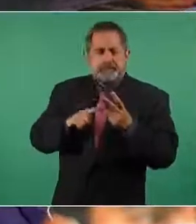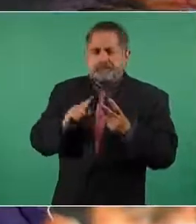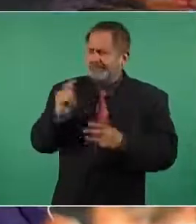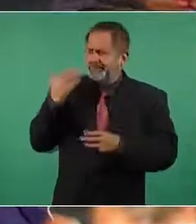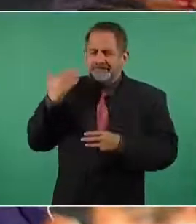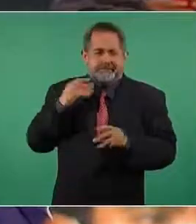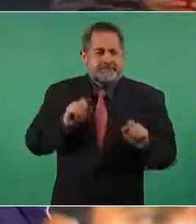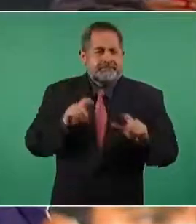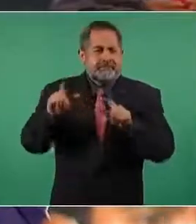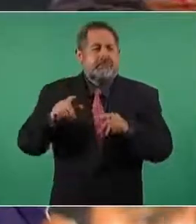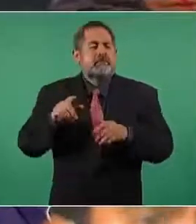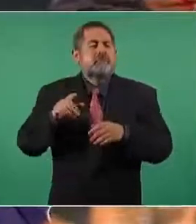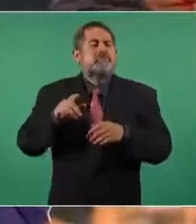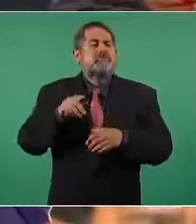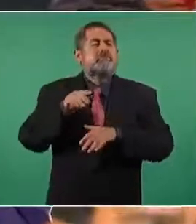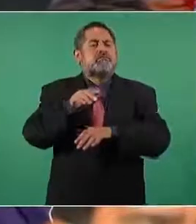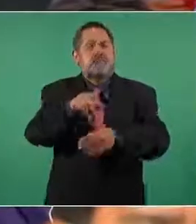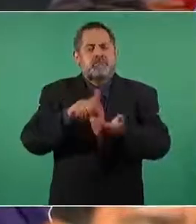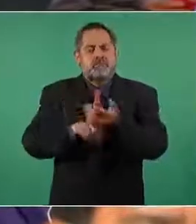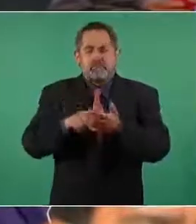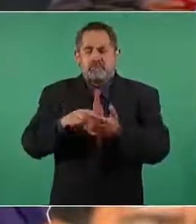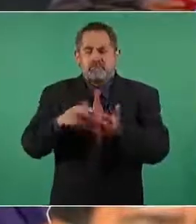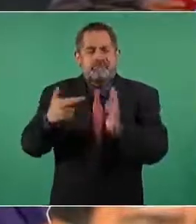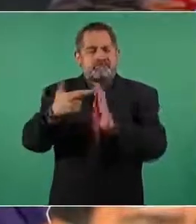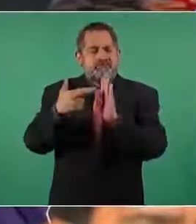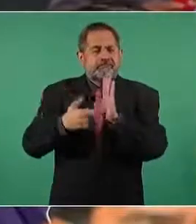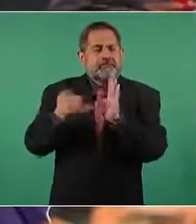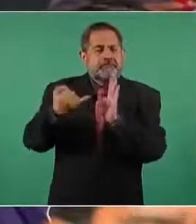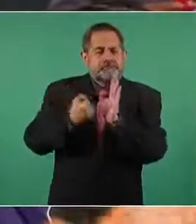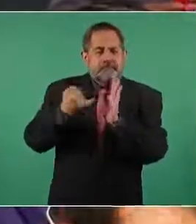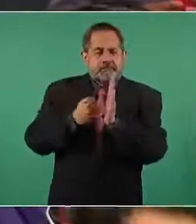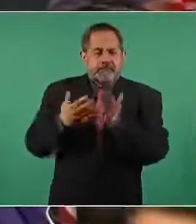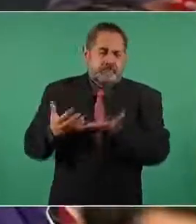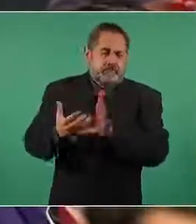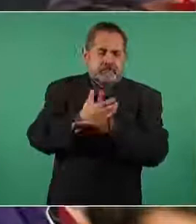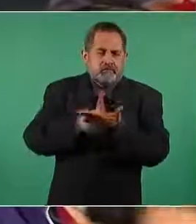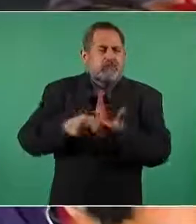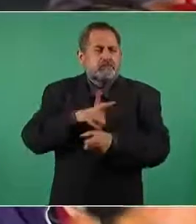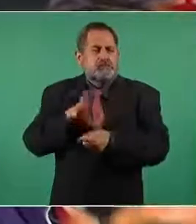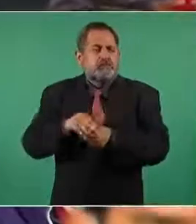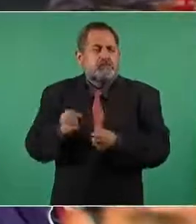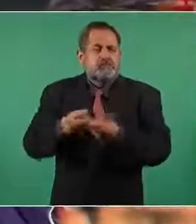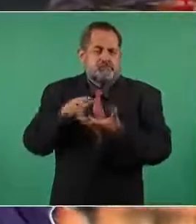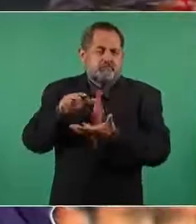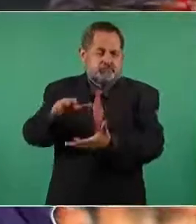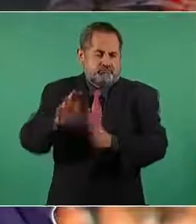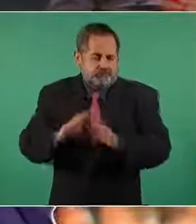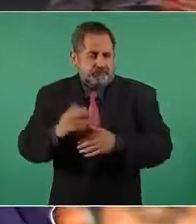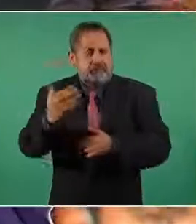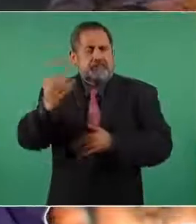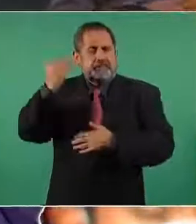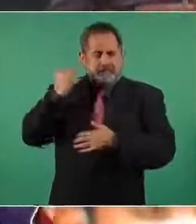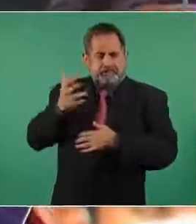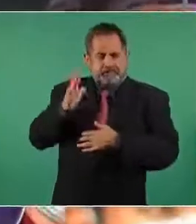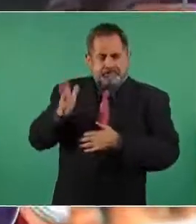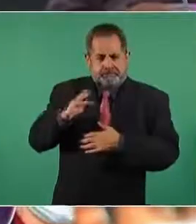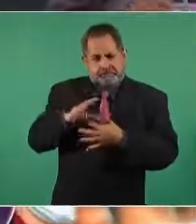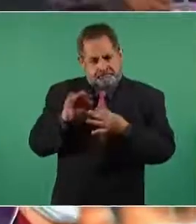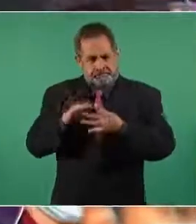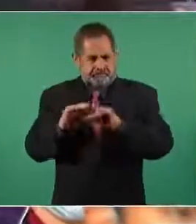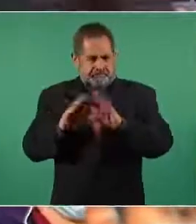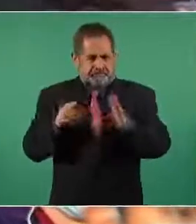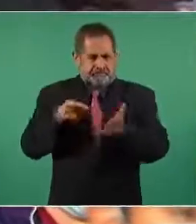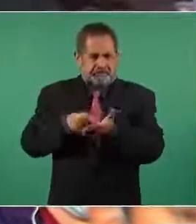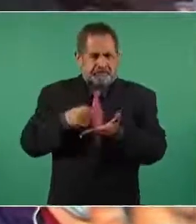presentación que se hizo ya del paquete económico? Ya explicaba ampliamente en la conferencia pasada respecto si se ve o no